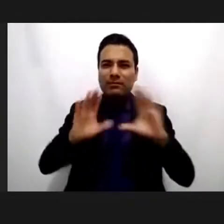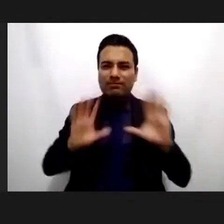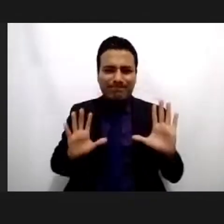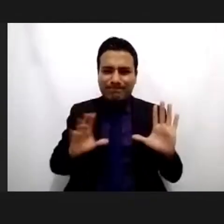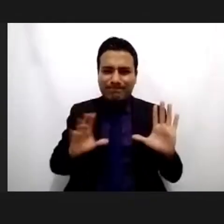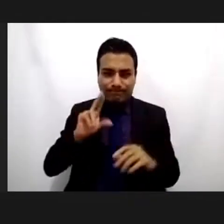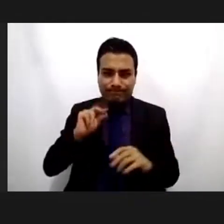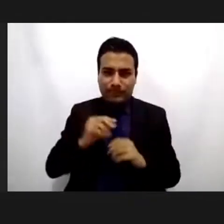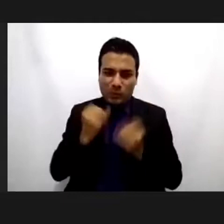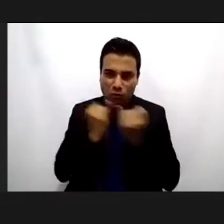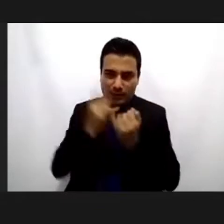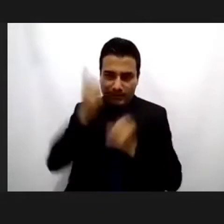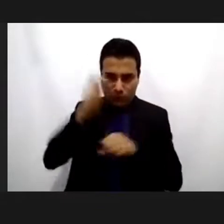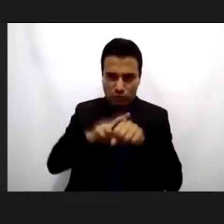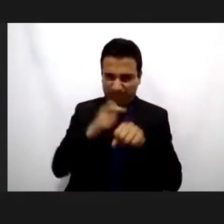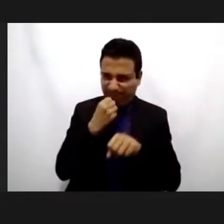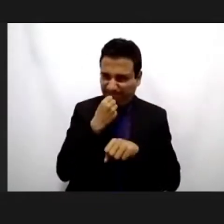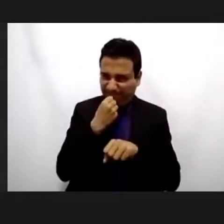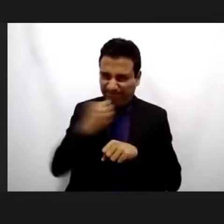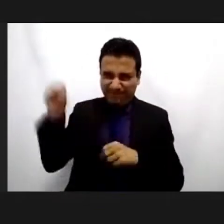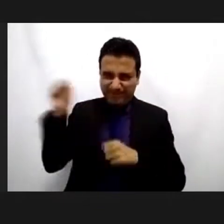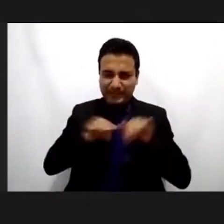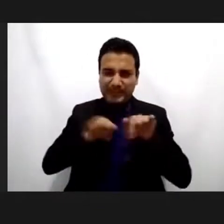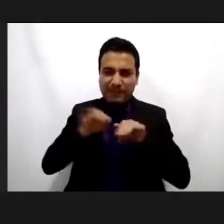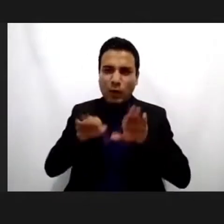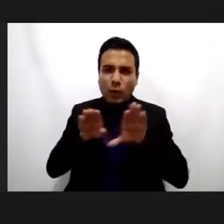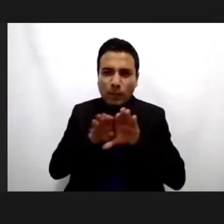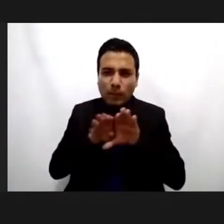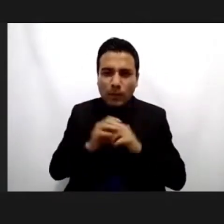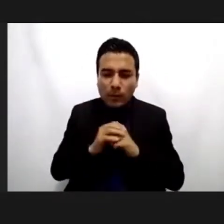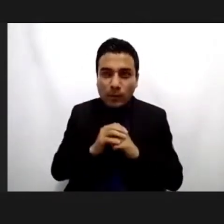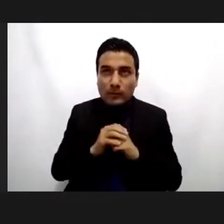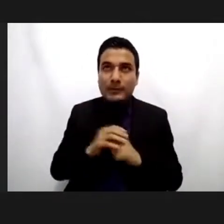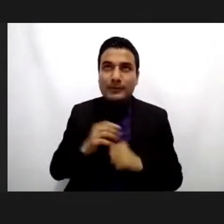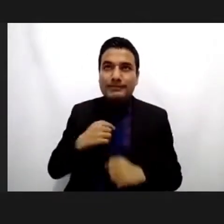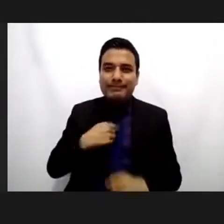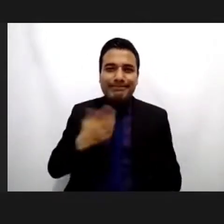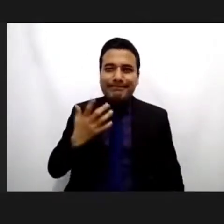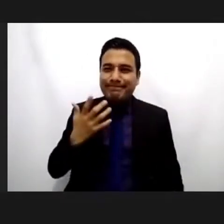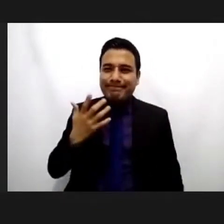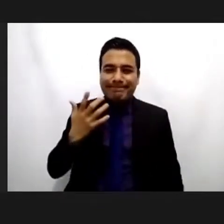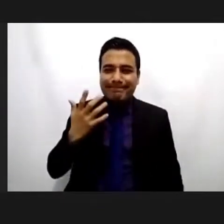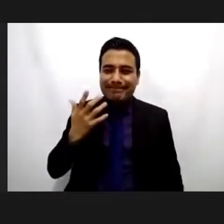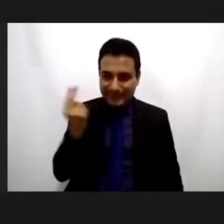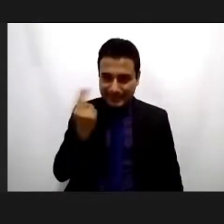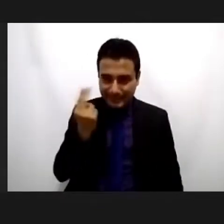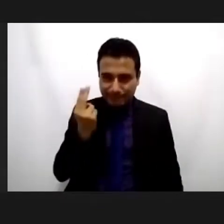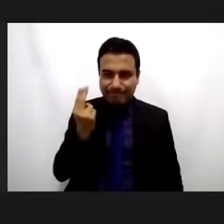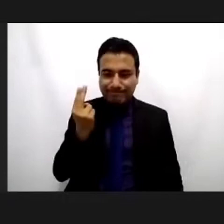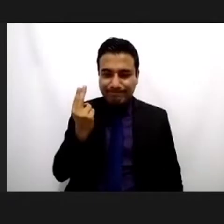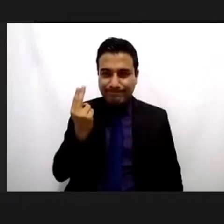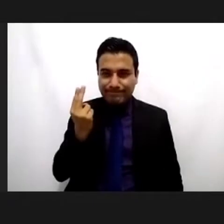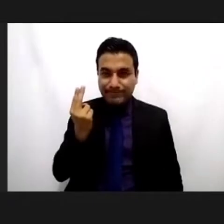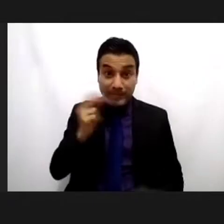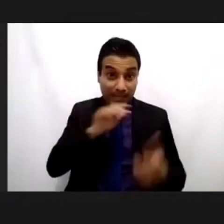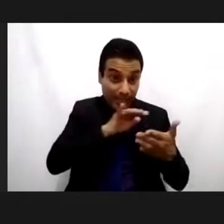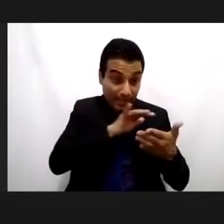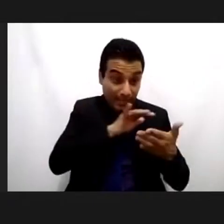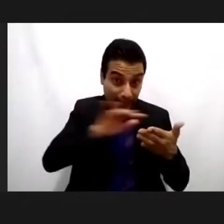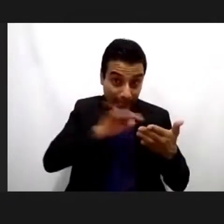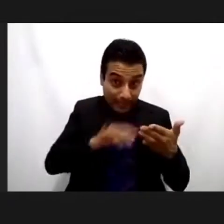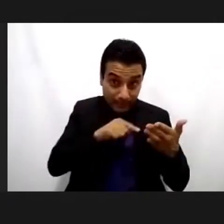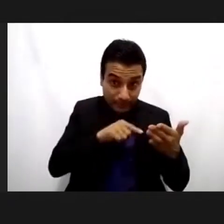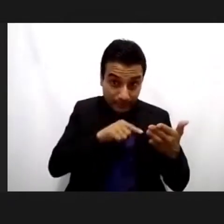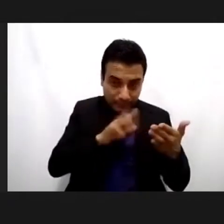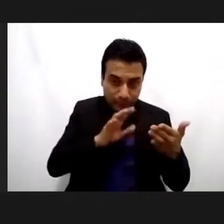buenos directores, rompiendo todas las didascalias, rompiendo todas las acotaciones, leyéndolas y no volviendo a leerlas nunca más,